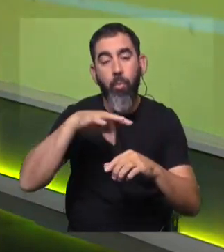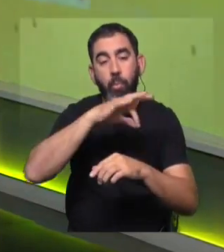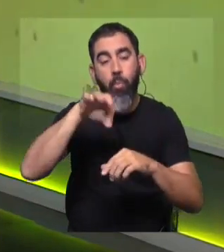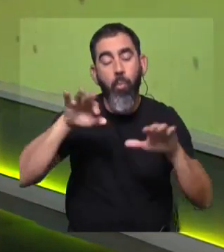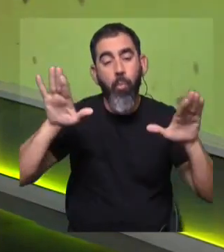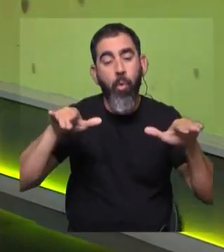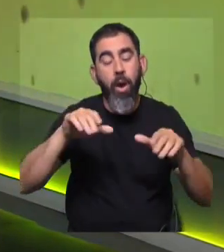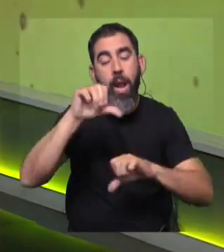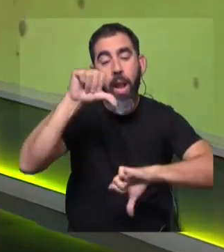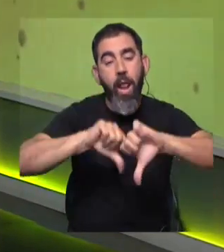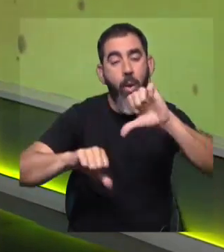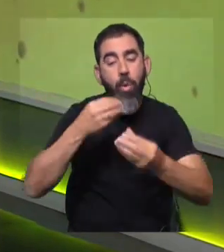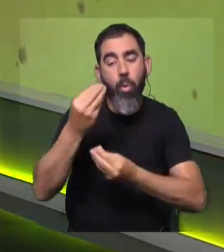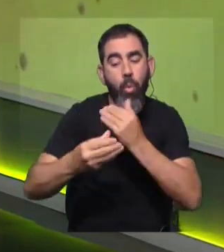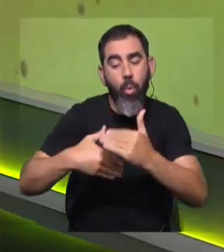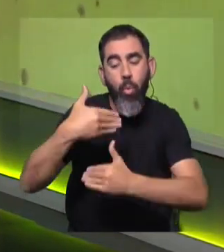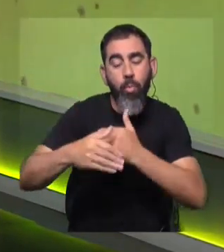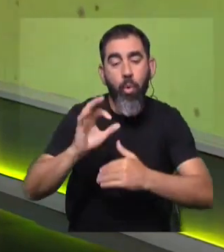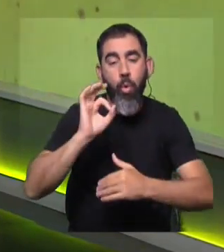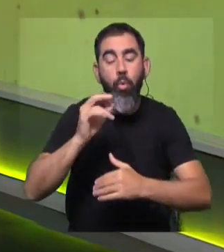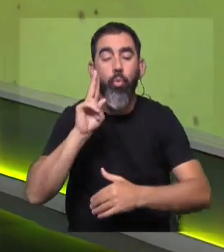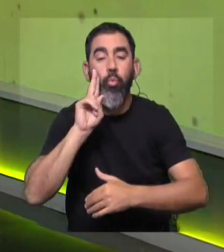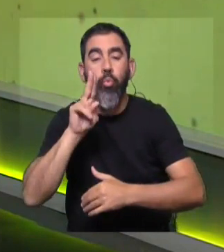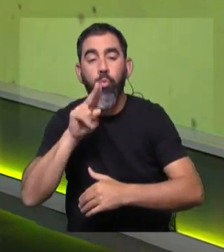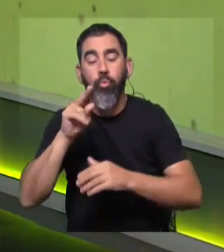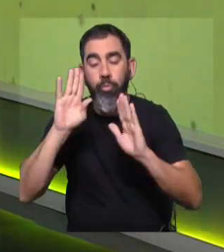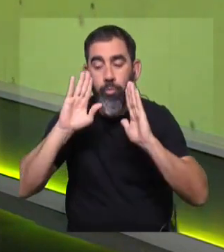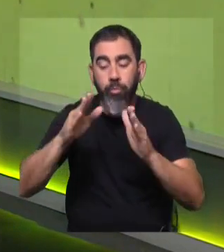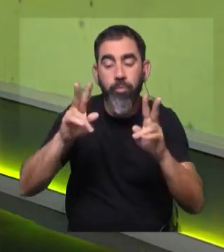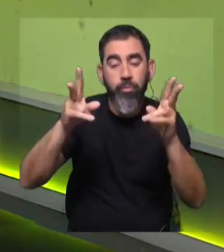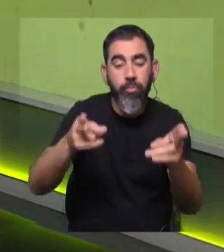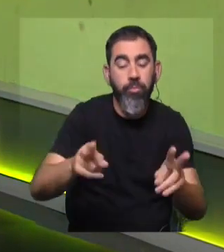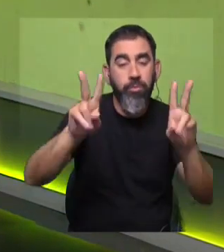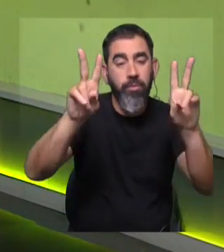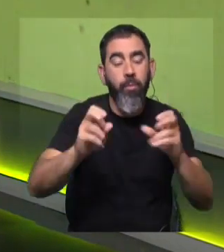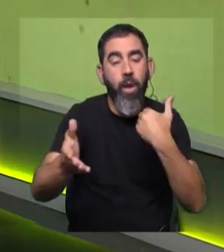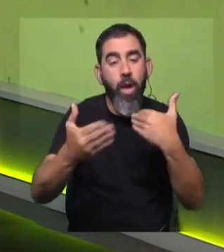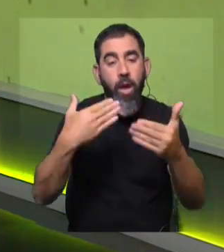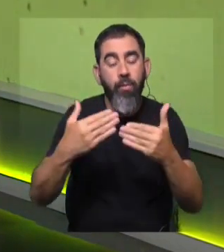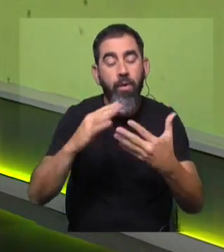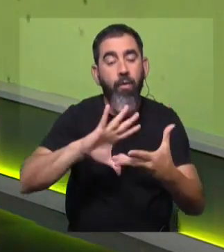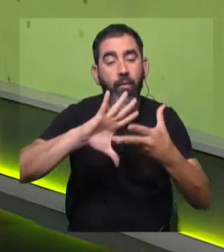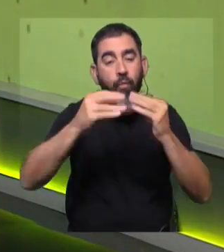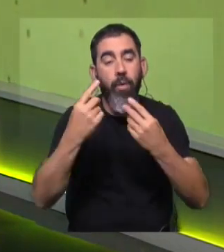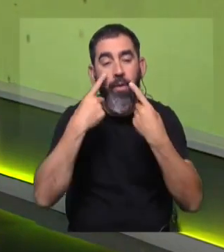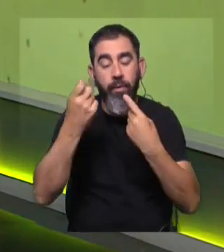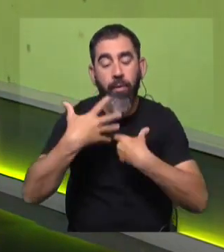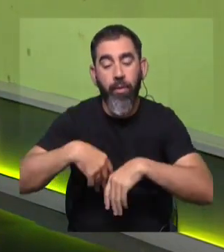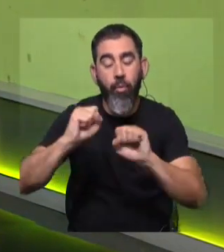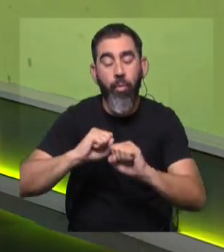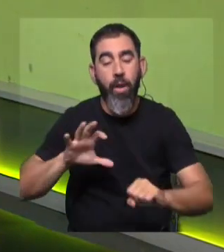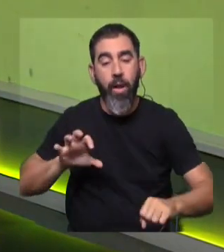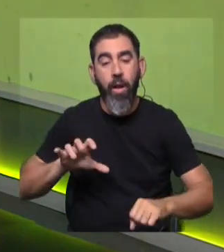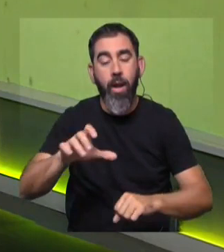laboratorios y cómo estamos transitando el Octubre Rosa. Dedicamos un espacio para hablar de las herramientas de detección de cáncer de